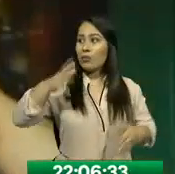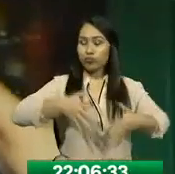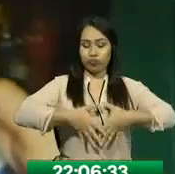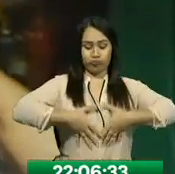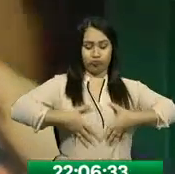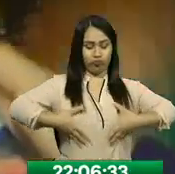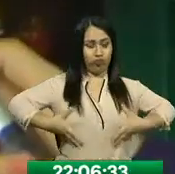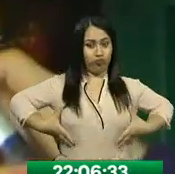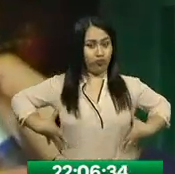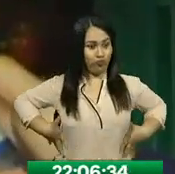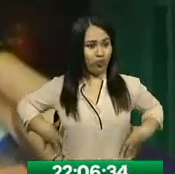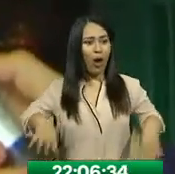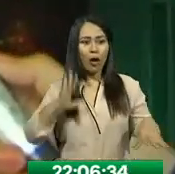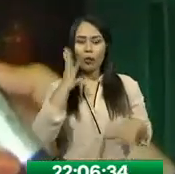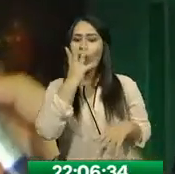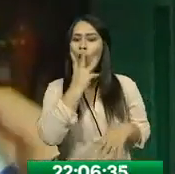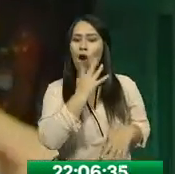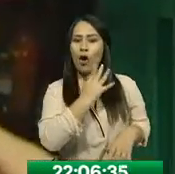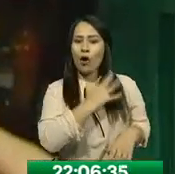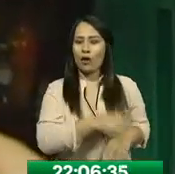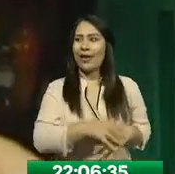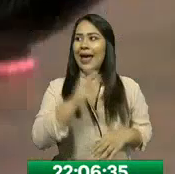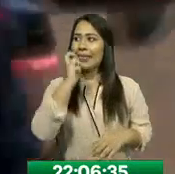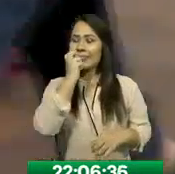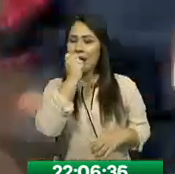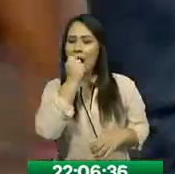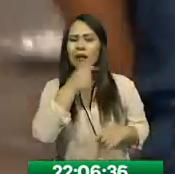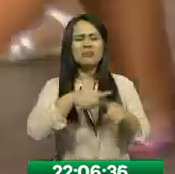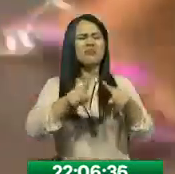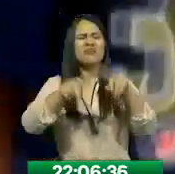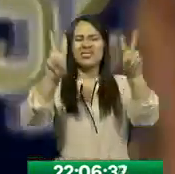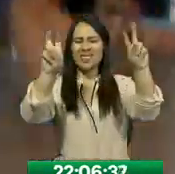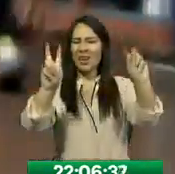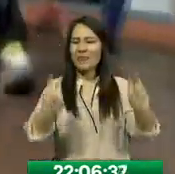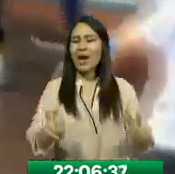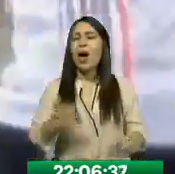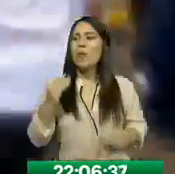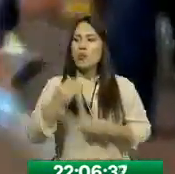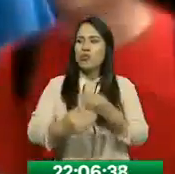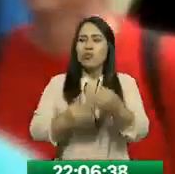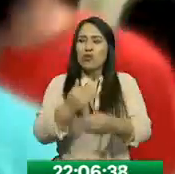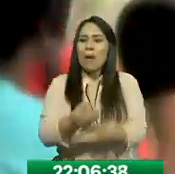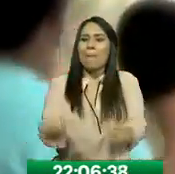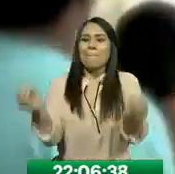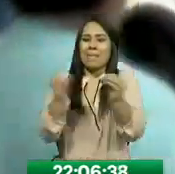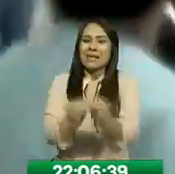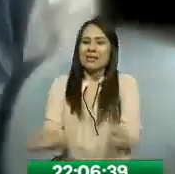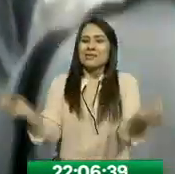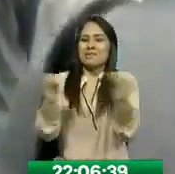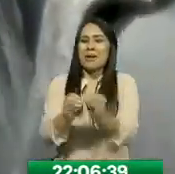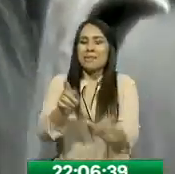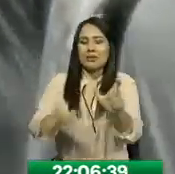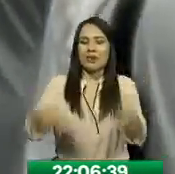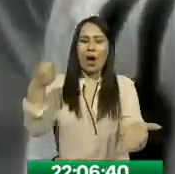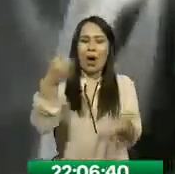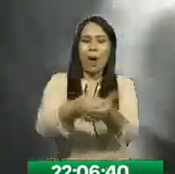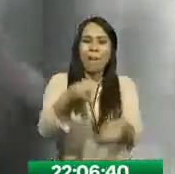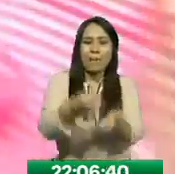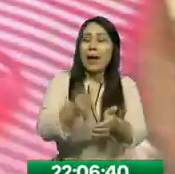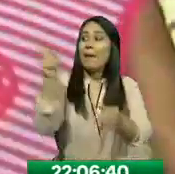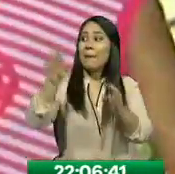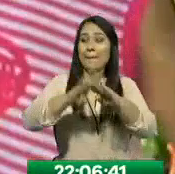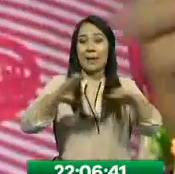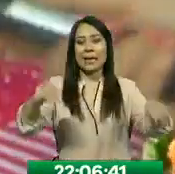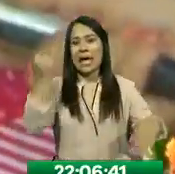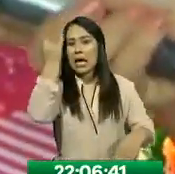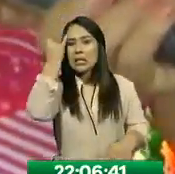corcel, muchos colores tenemos aquí. Poco a poco hay mayor afluencia de compradores. La Bahía es el lugar ideal